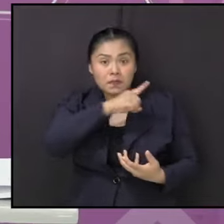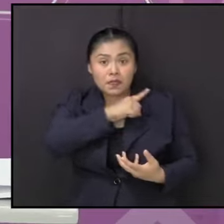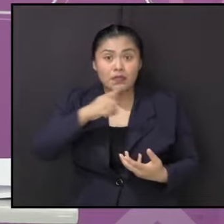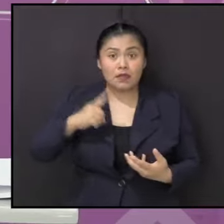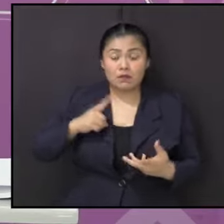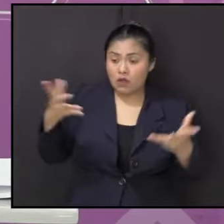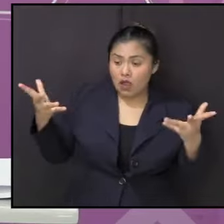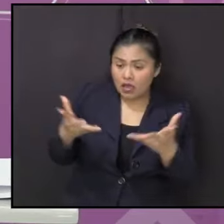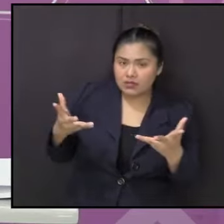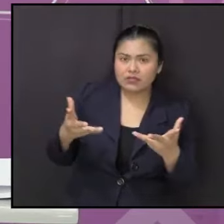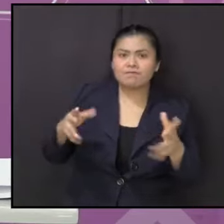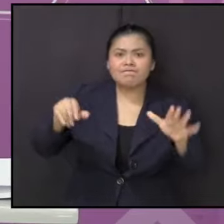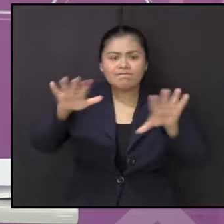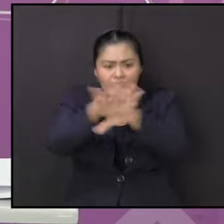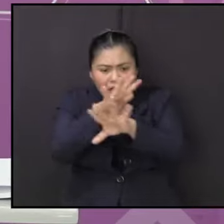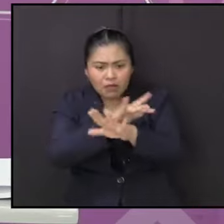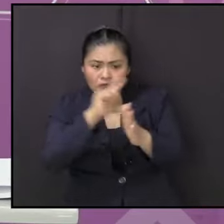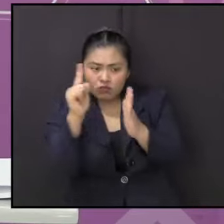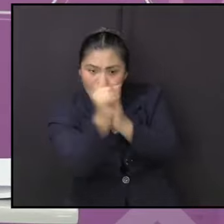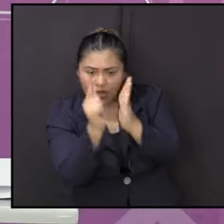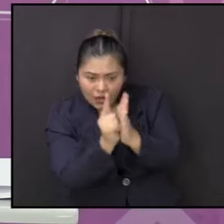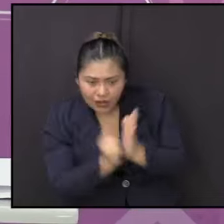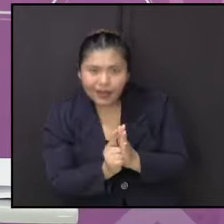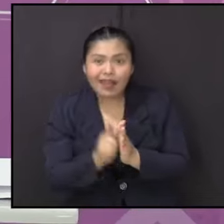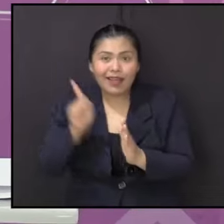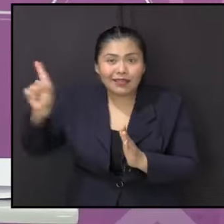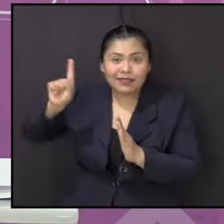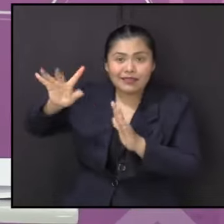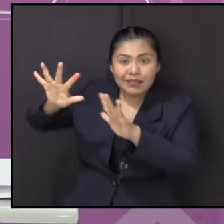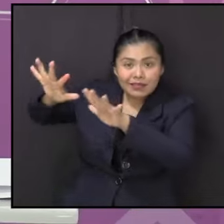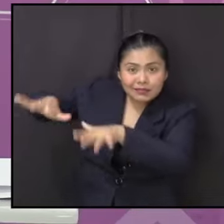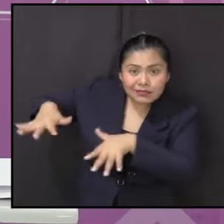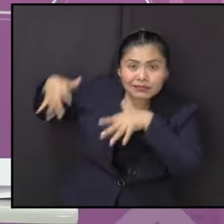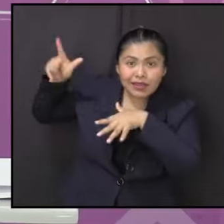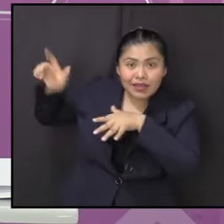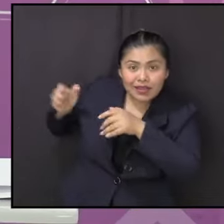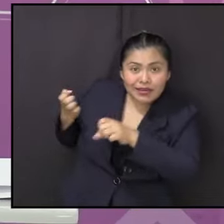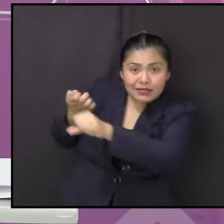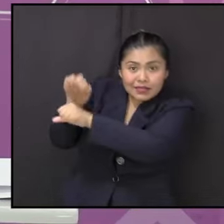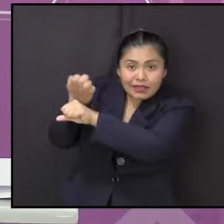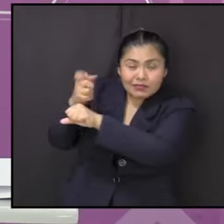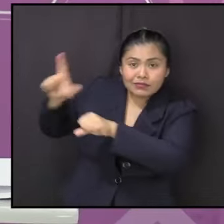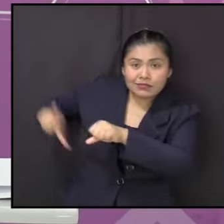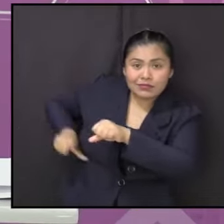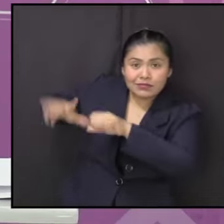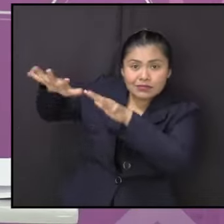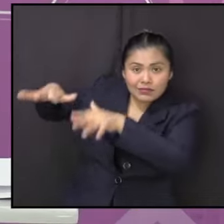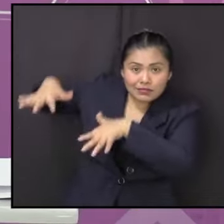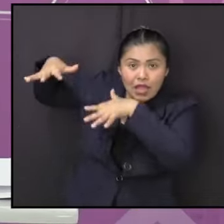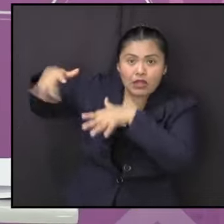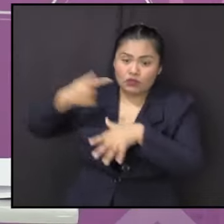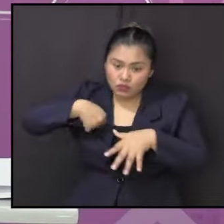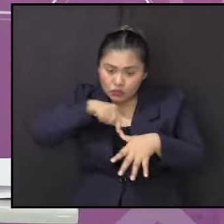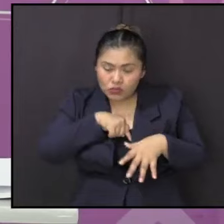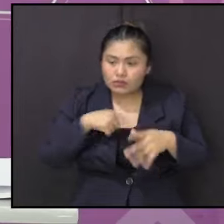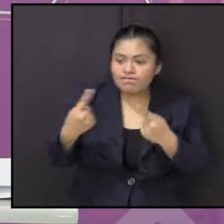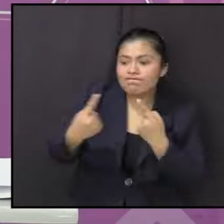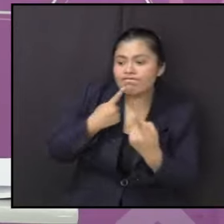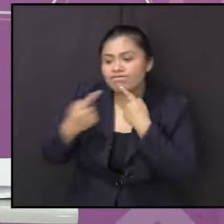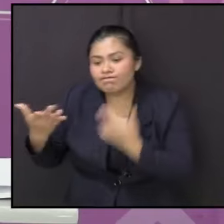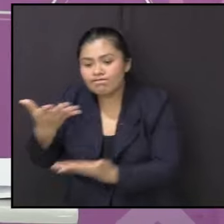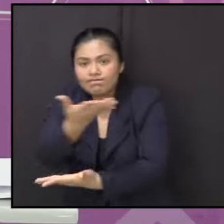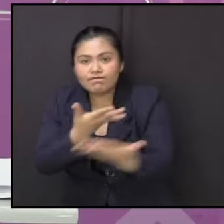reformas constitucionales que se puedan dar en el Congreso del Estado puedan ser también respaldadas por los congresos locales en sus mayorías. En específico,